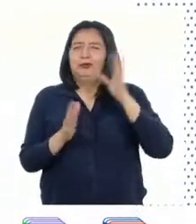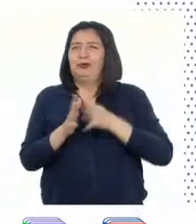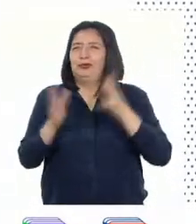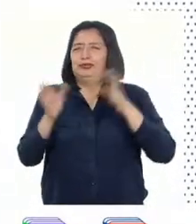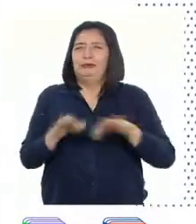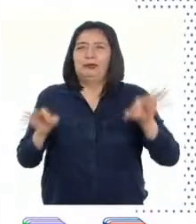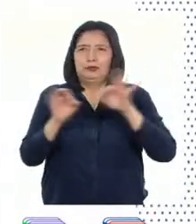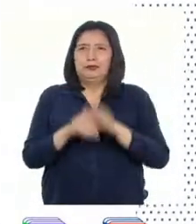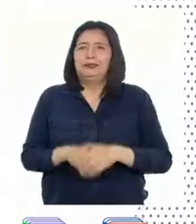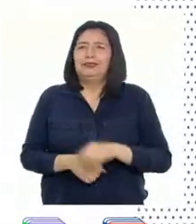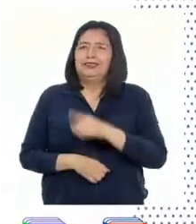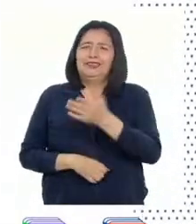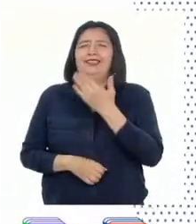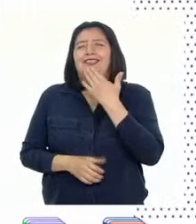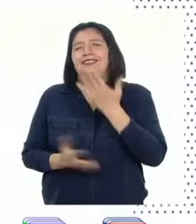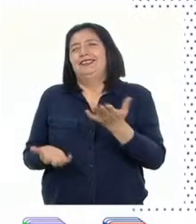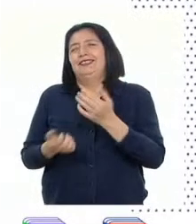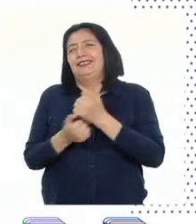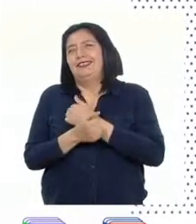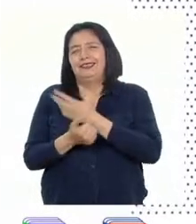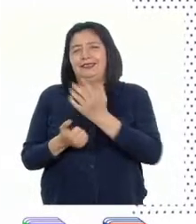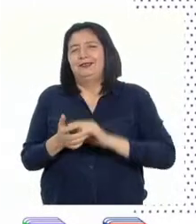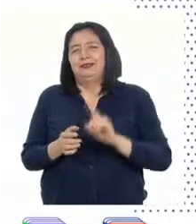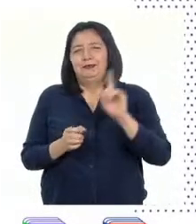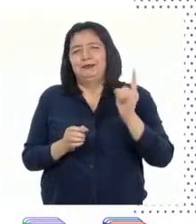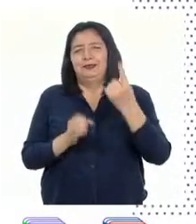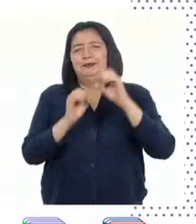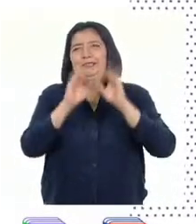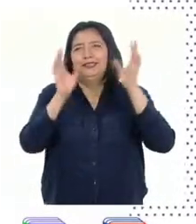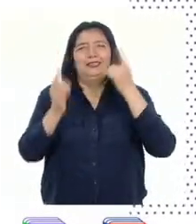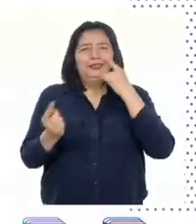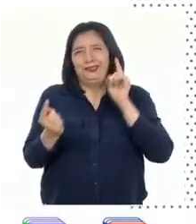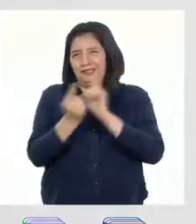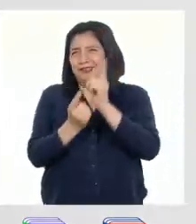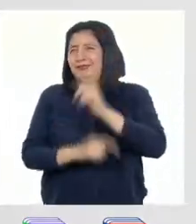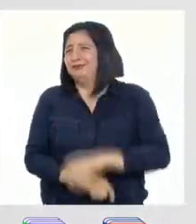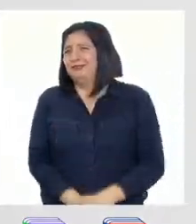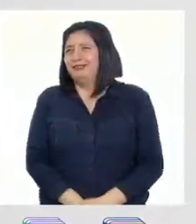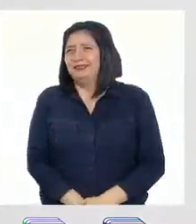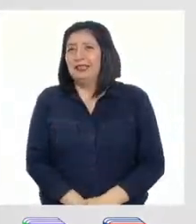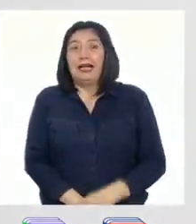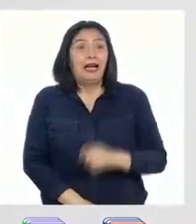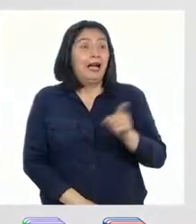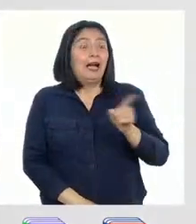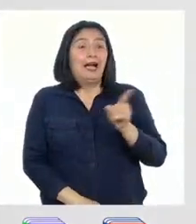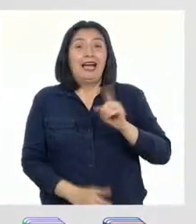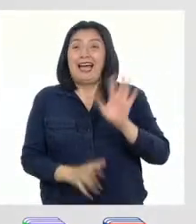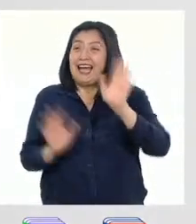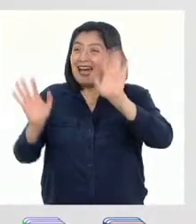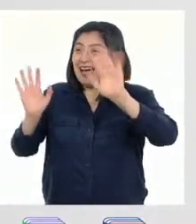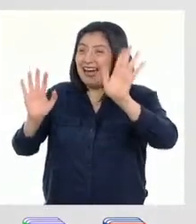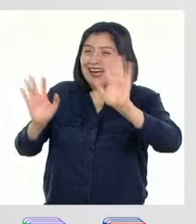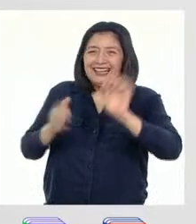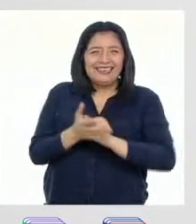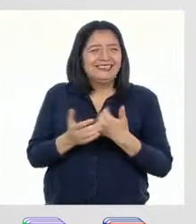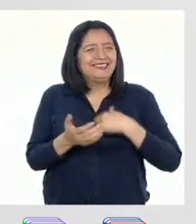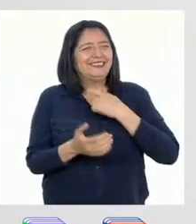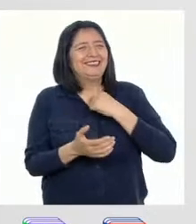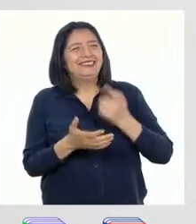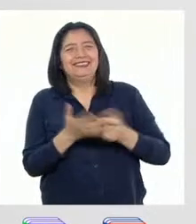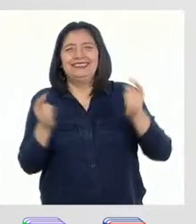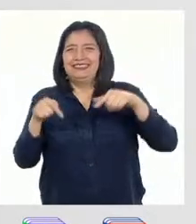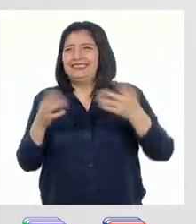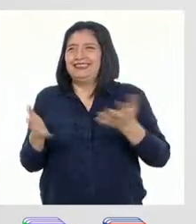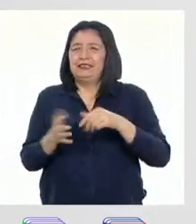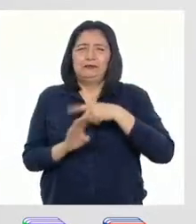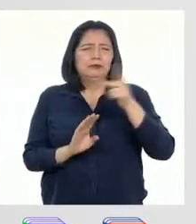importante. Amo a quien queremos desde el día uno en que la conocimos. ¡Ay, Antarki, Mayeli! ¡Qué gusto tenerlos en el